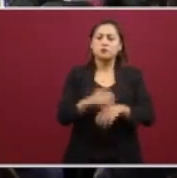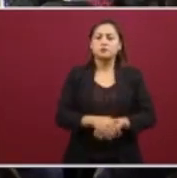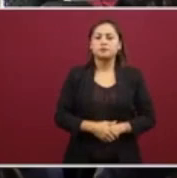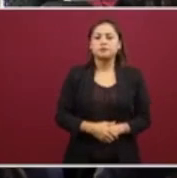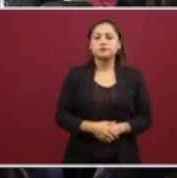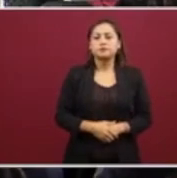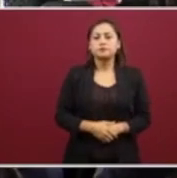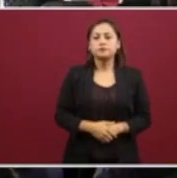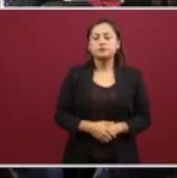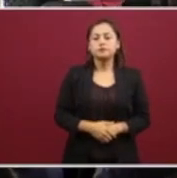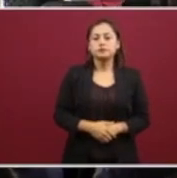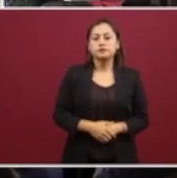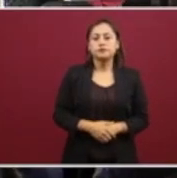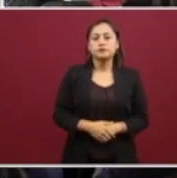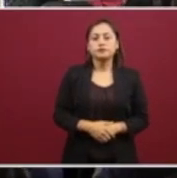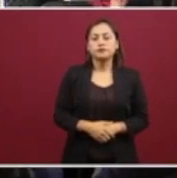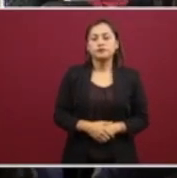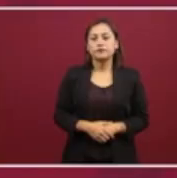Por lo demás,